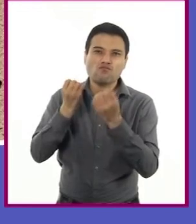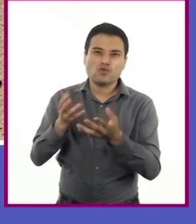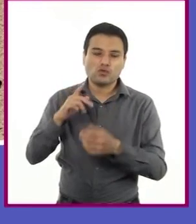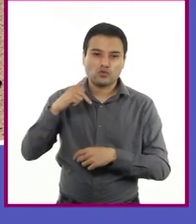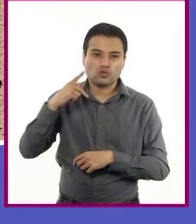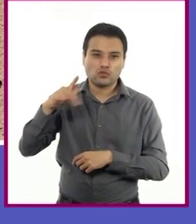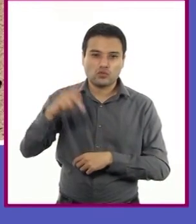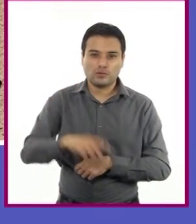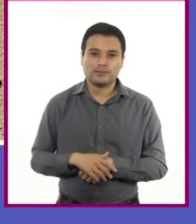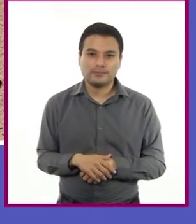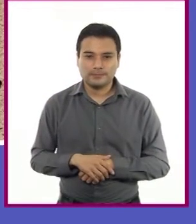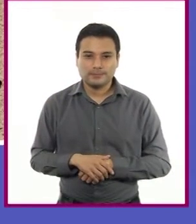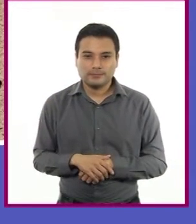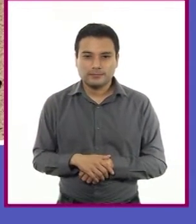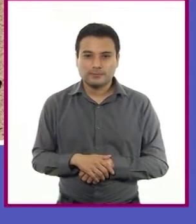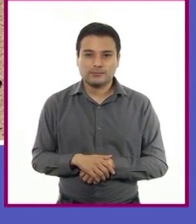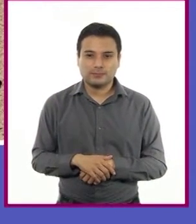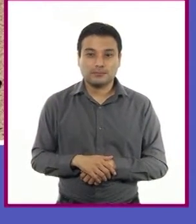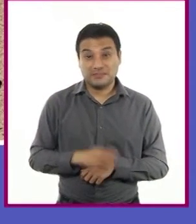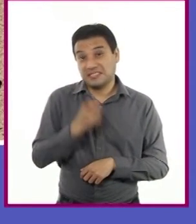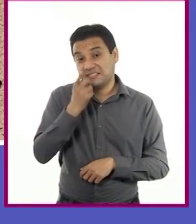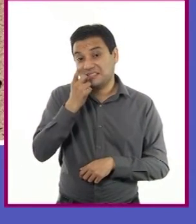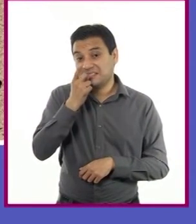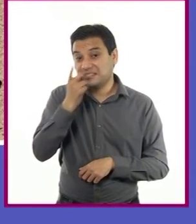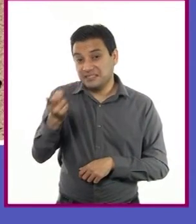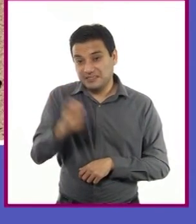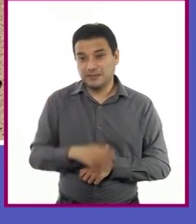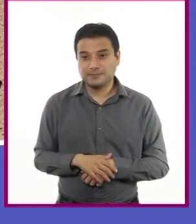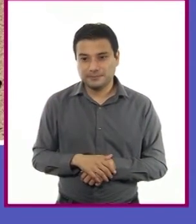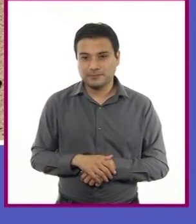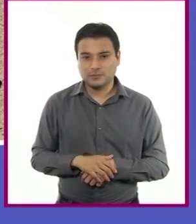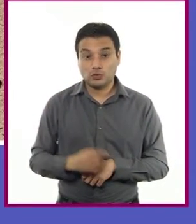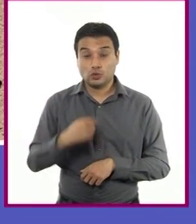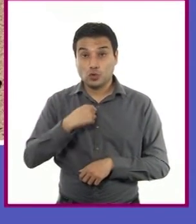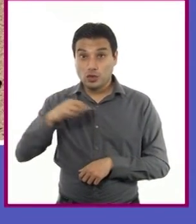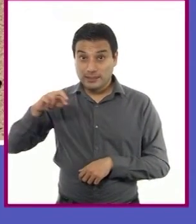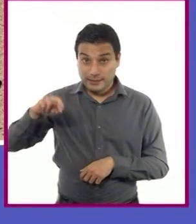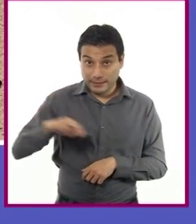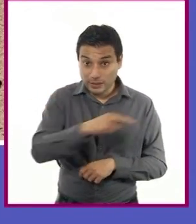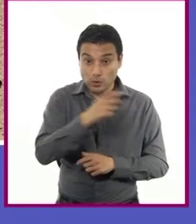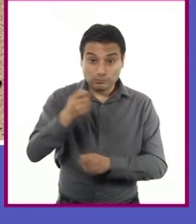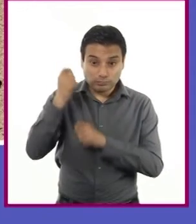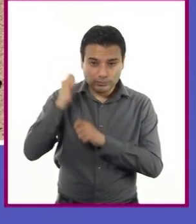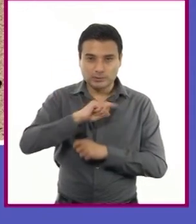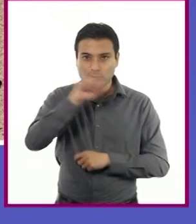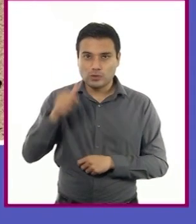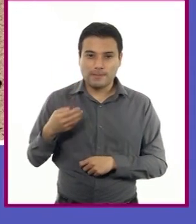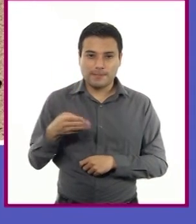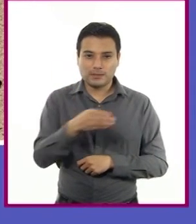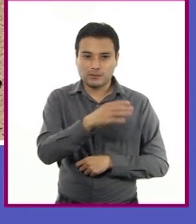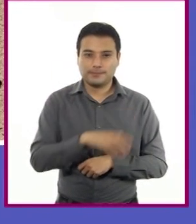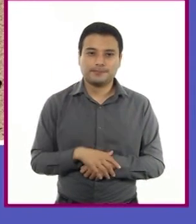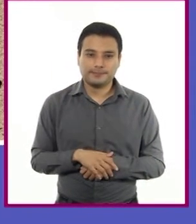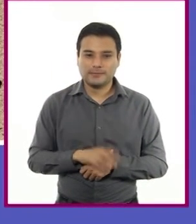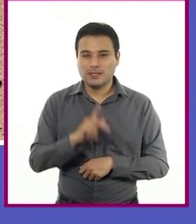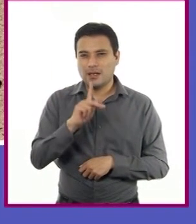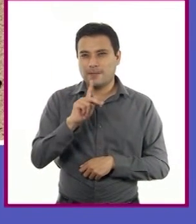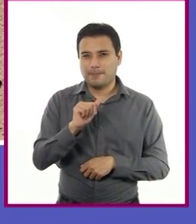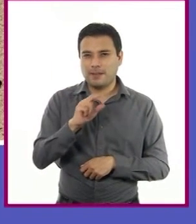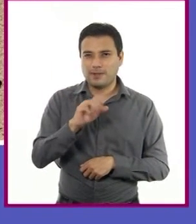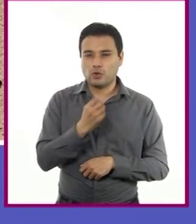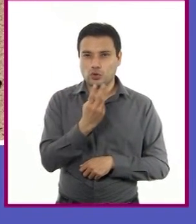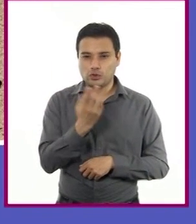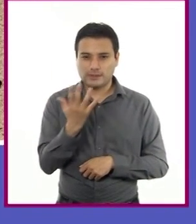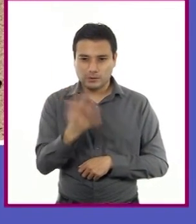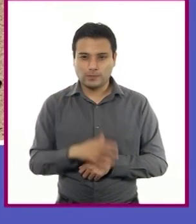cabrá, pues dicen, a río vuelto, ganancia de pescadores. Parmenio 2:5. Y